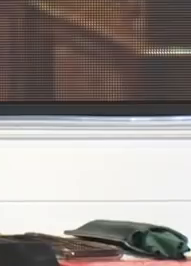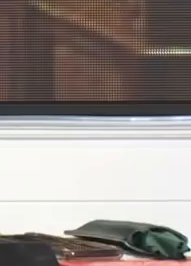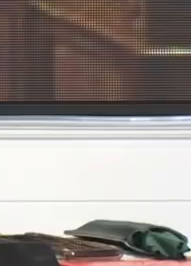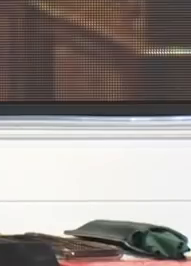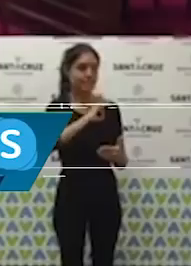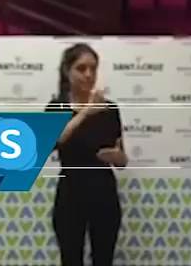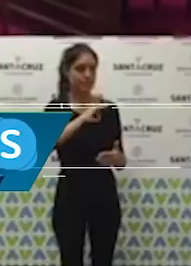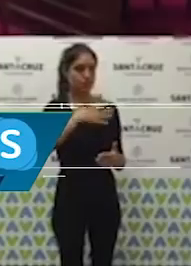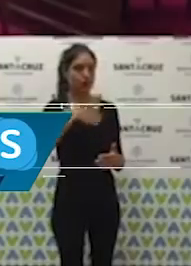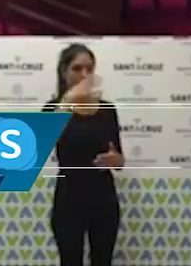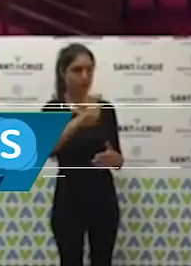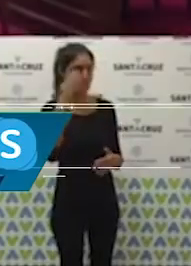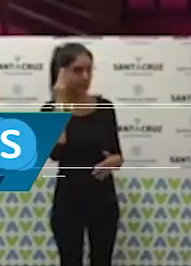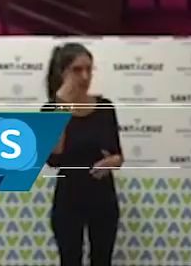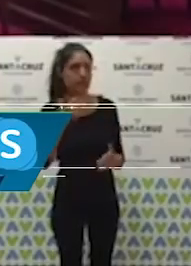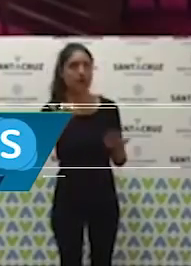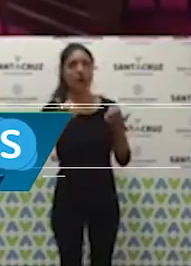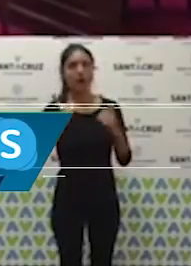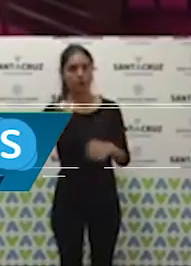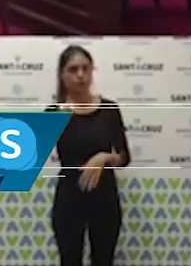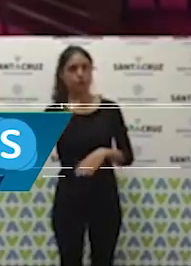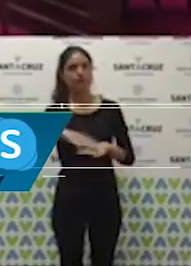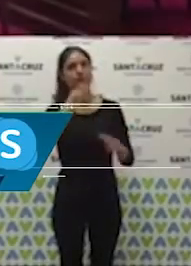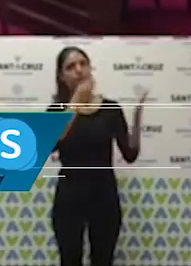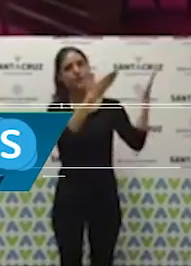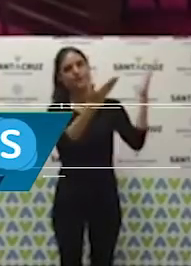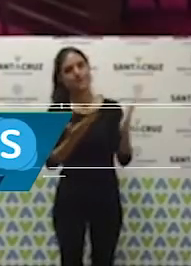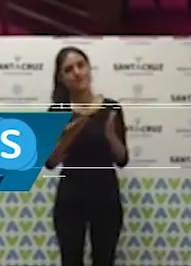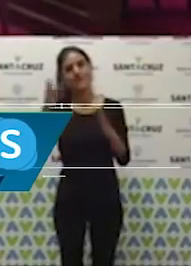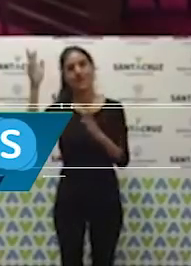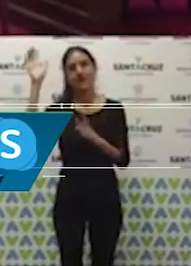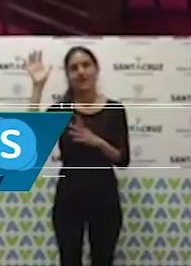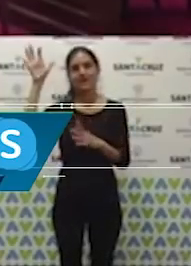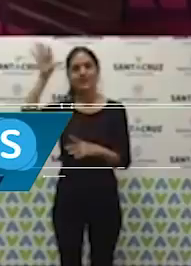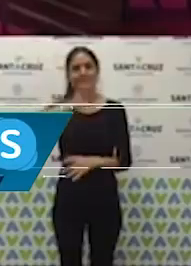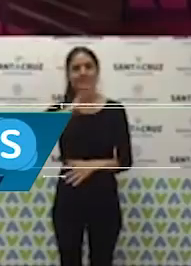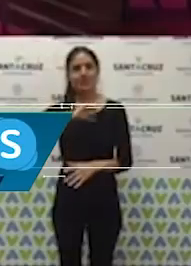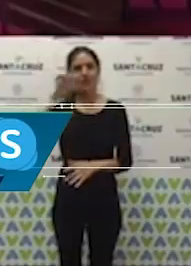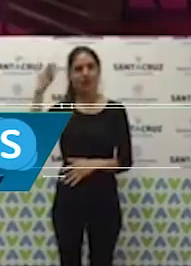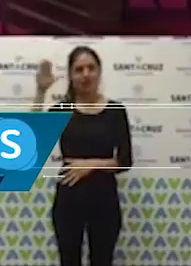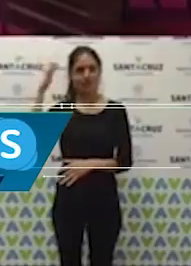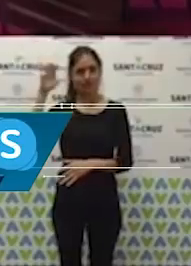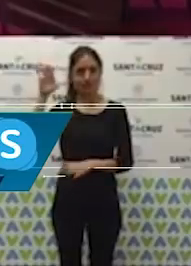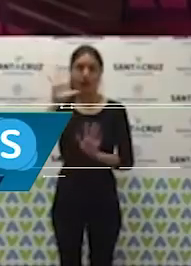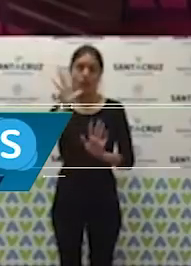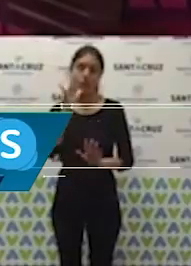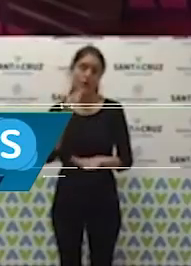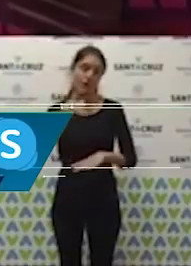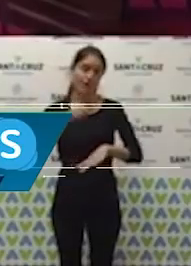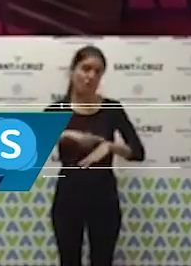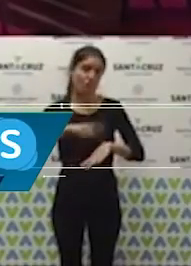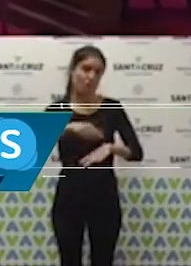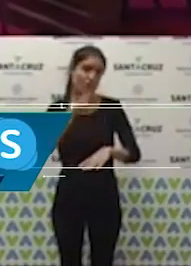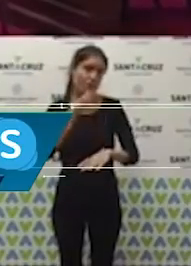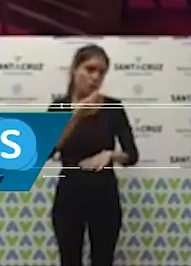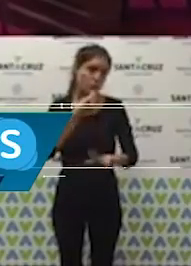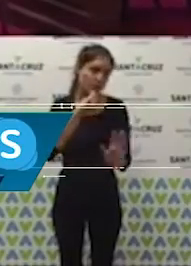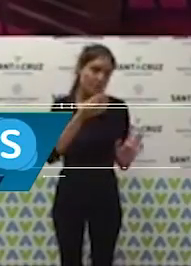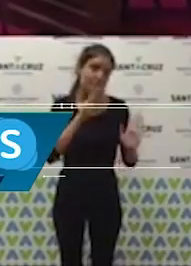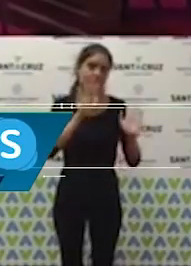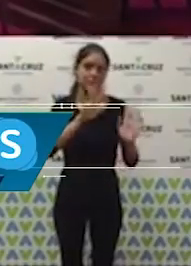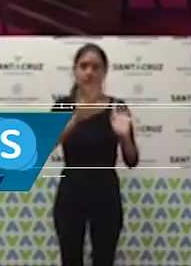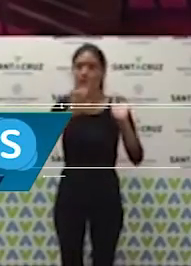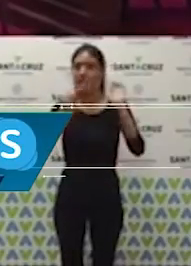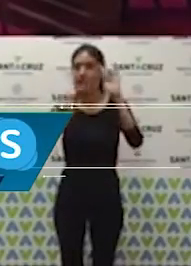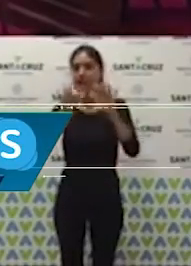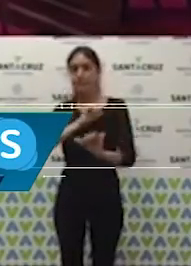alcanza el poder sorpresivamente en un marco de un partido, Ciudadanos en Canarias, absolutamente disgregado, con una crisis interna